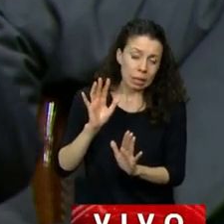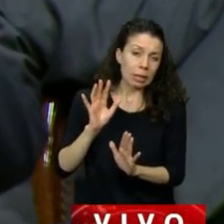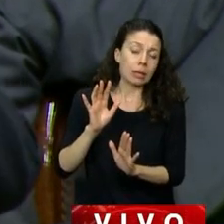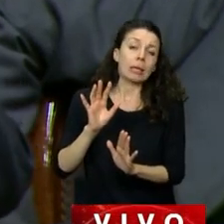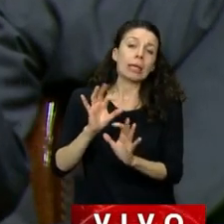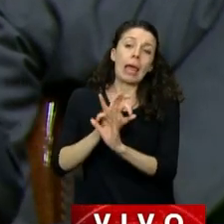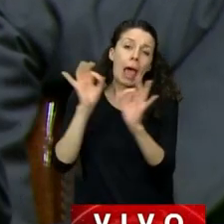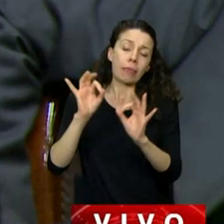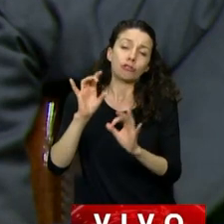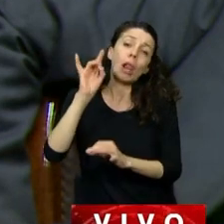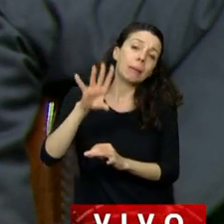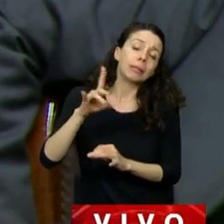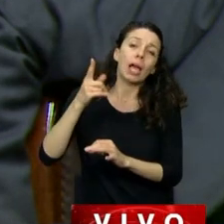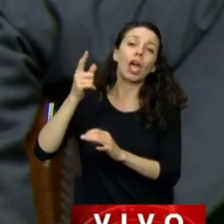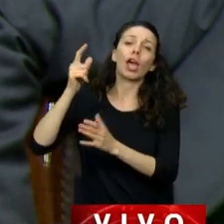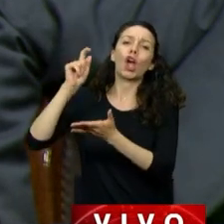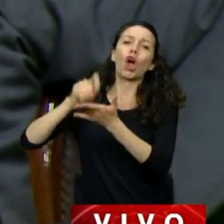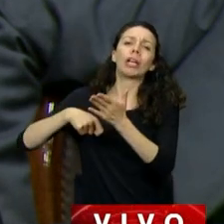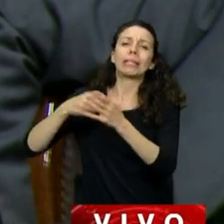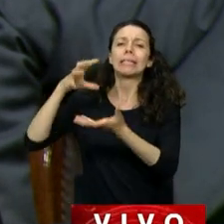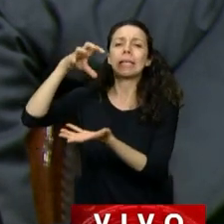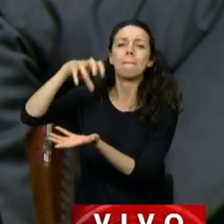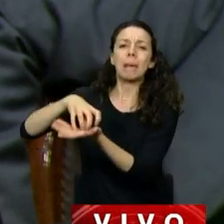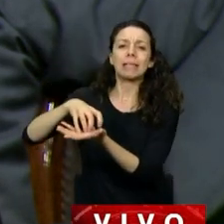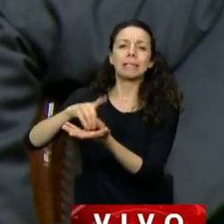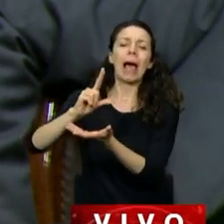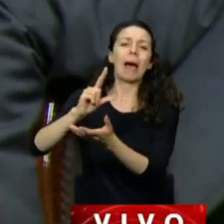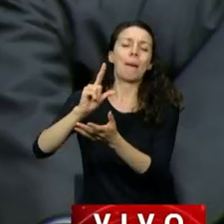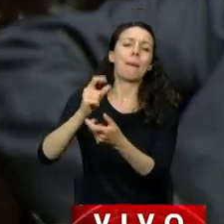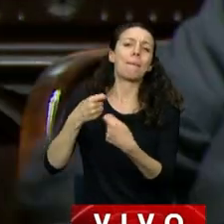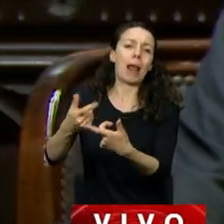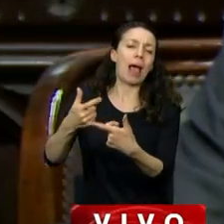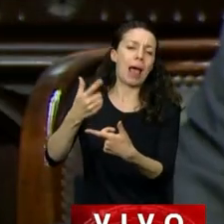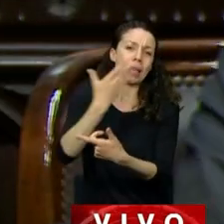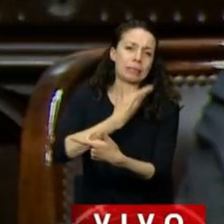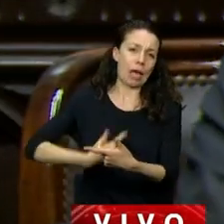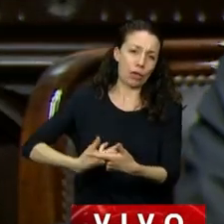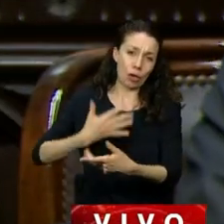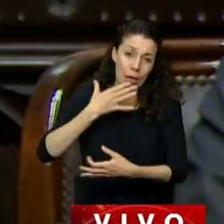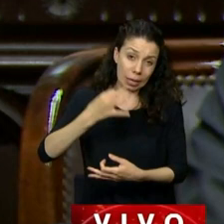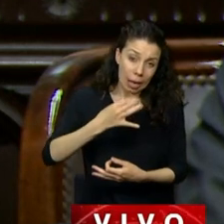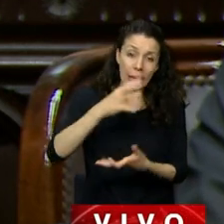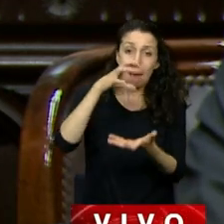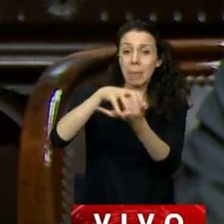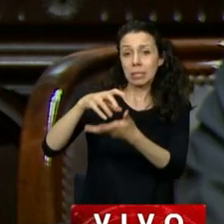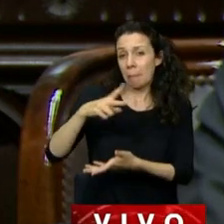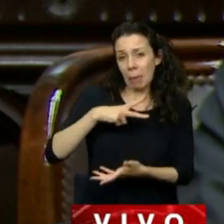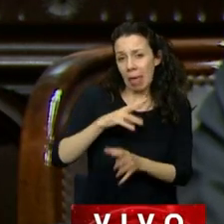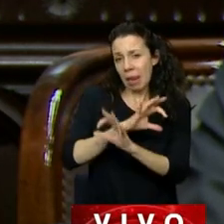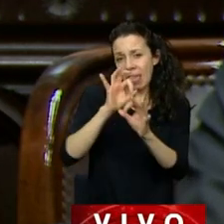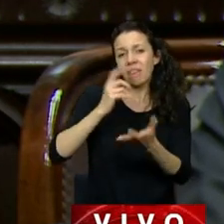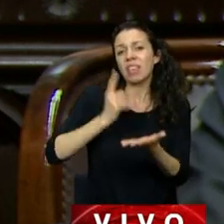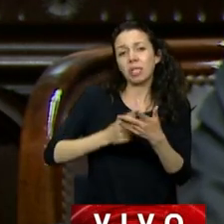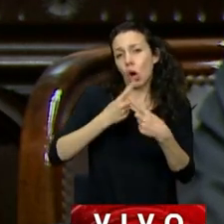están observando presupuestos para tomar sus decisiones, en la actividad privada nadie va a tomar decisión en función de estos números, ¿no?